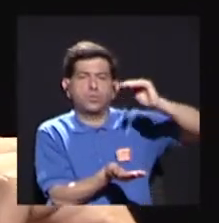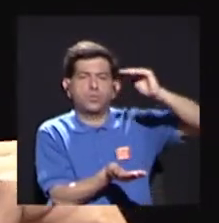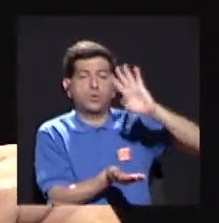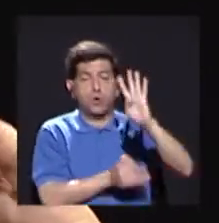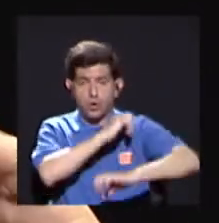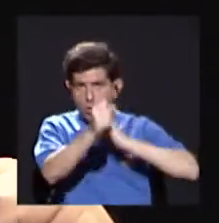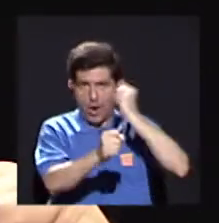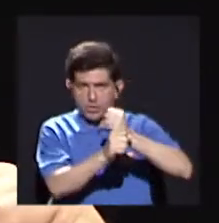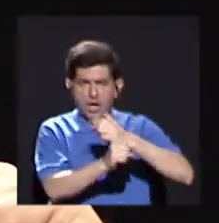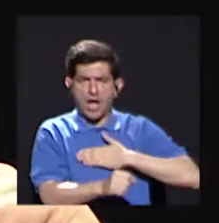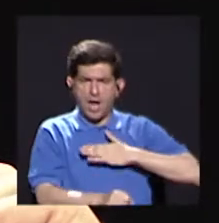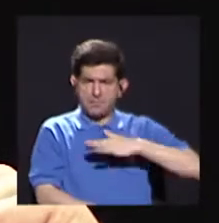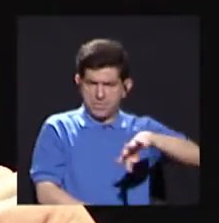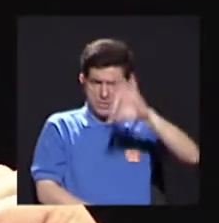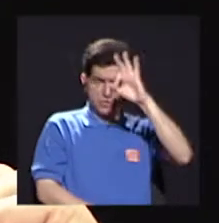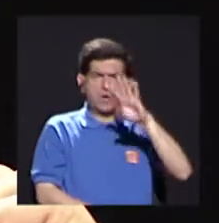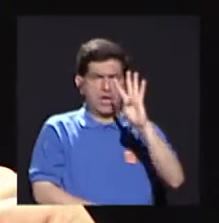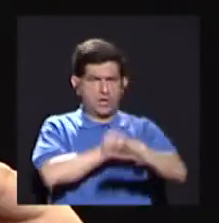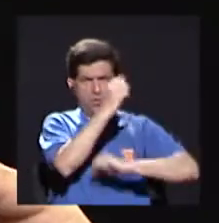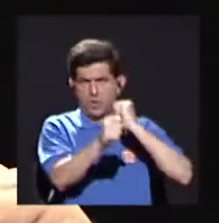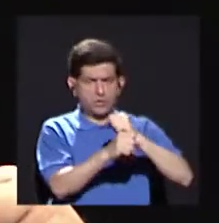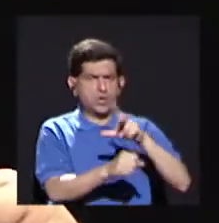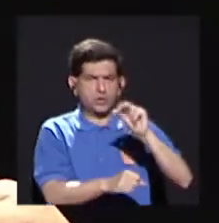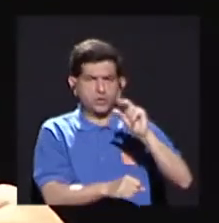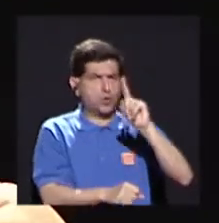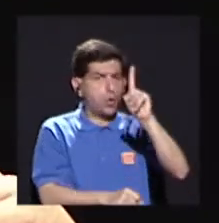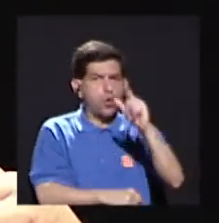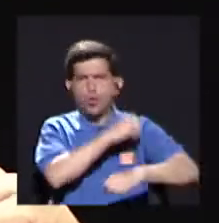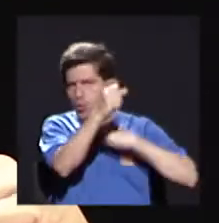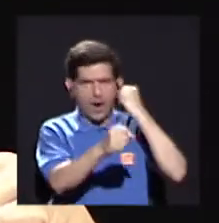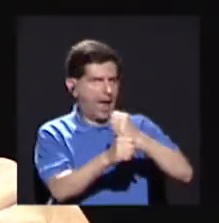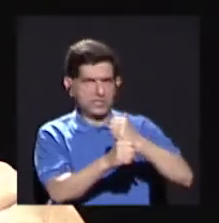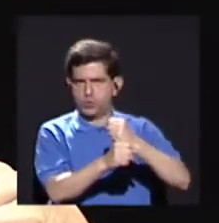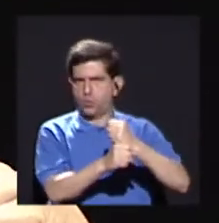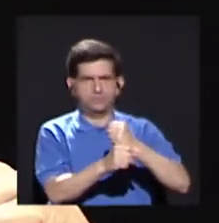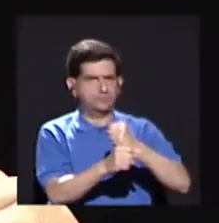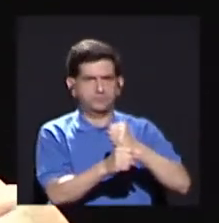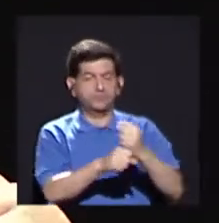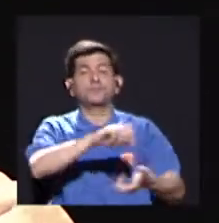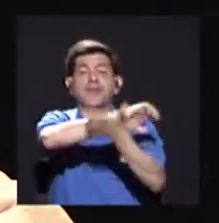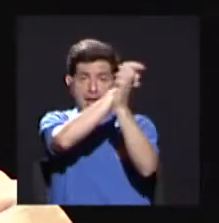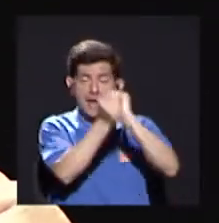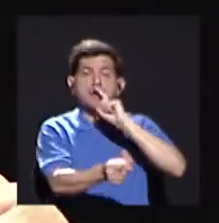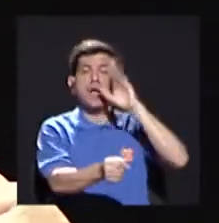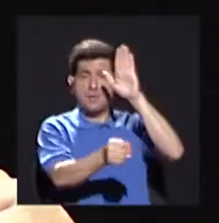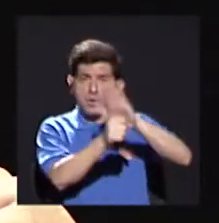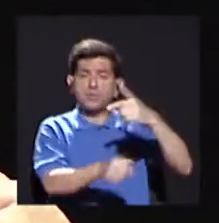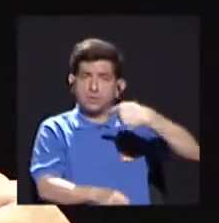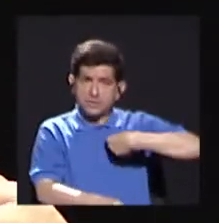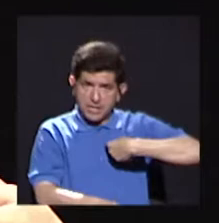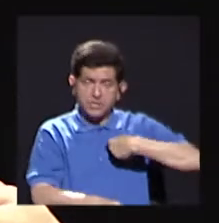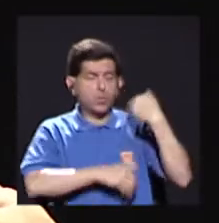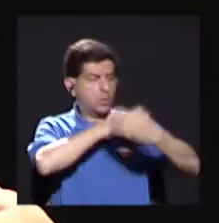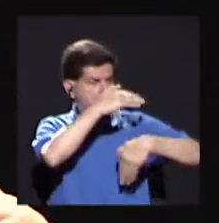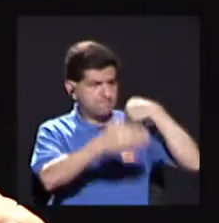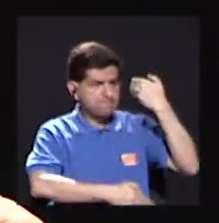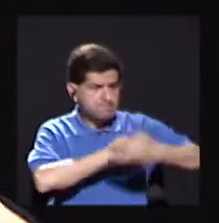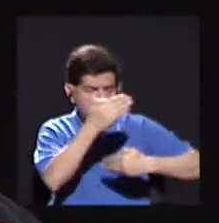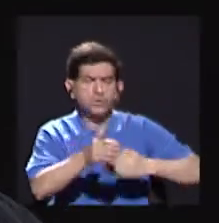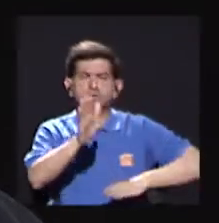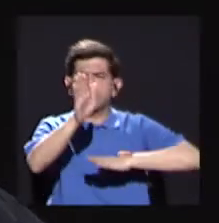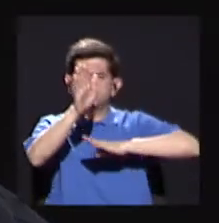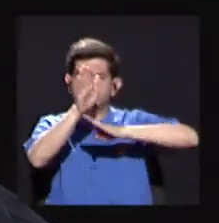a mí me dijeron por cuatro años no por un nuevo no por uno y por lo tanto el cambio que prometí es un proceso que se